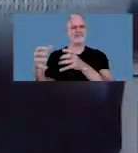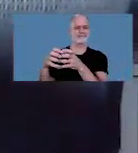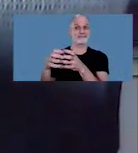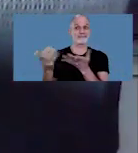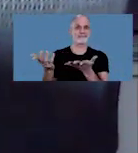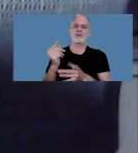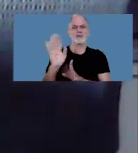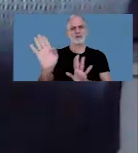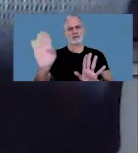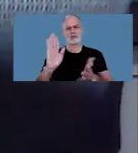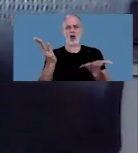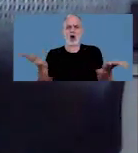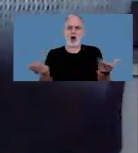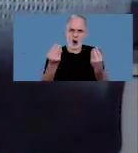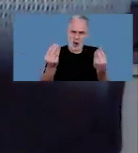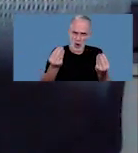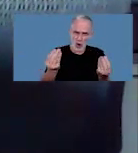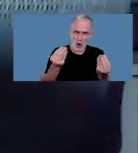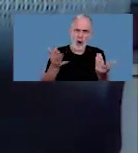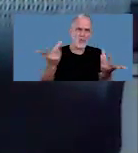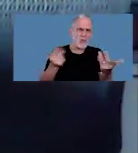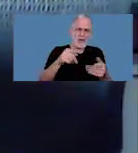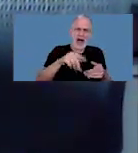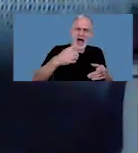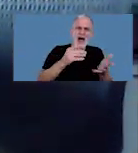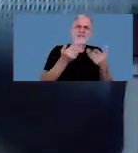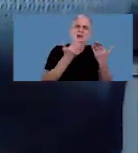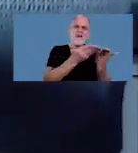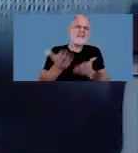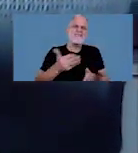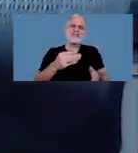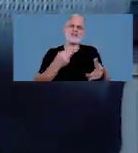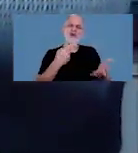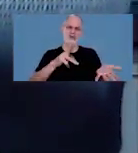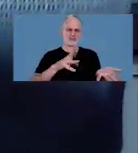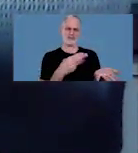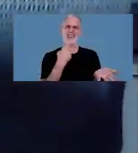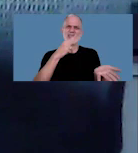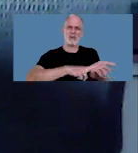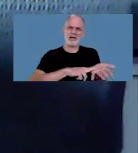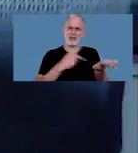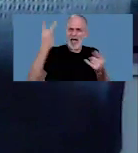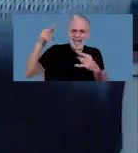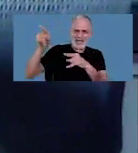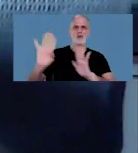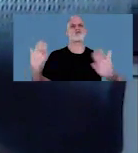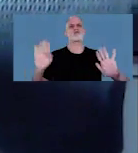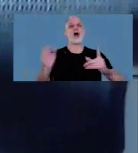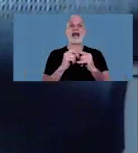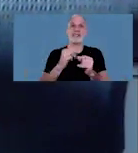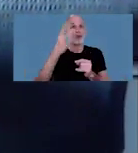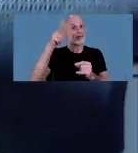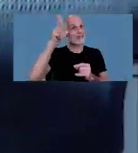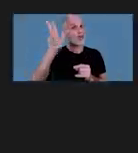dice, no podemos hacer extensivos beneficios fiscales a fiscos extranjeros. Artículo 28 de